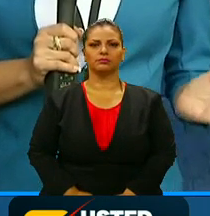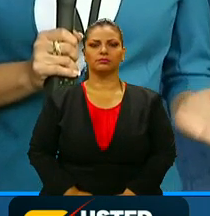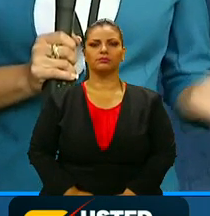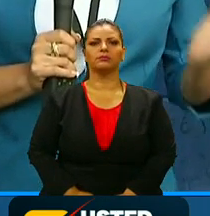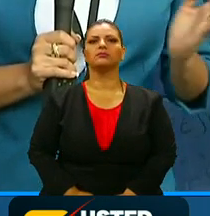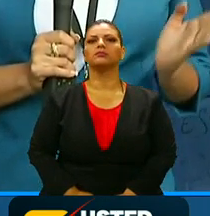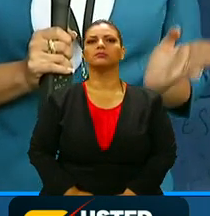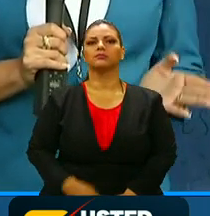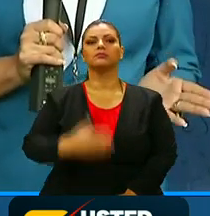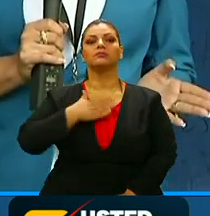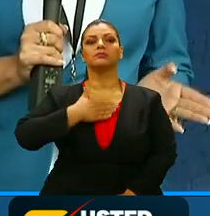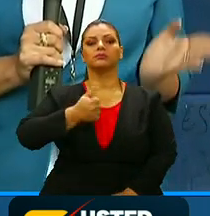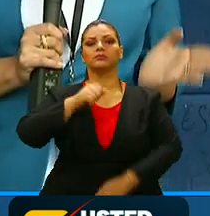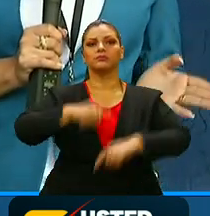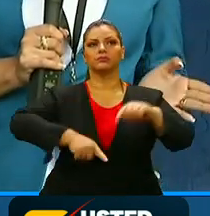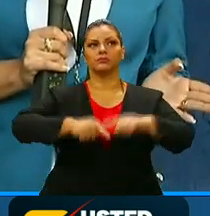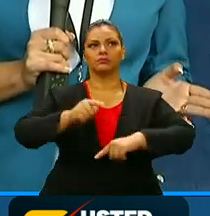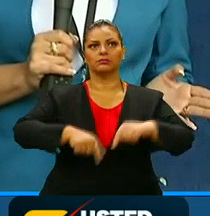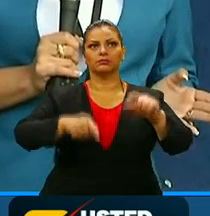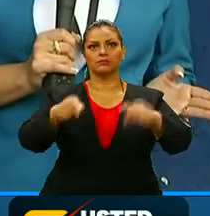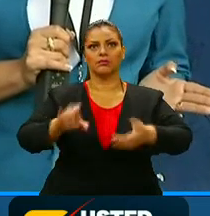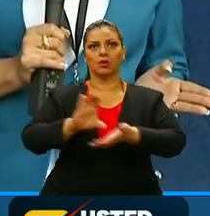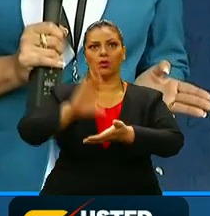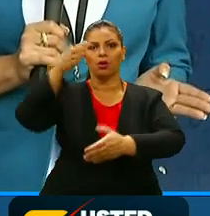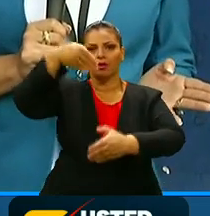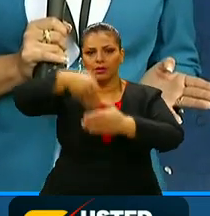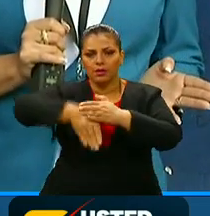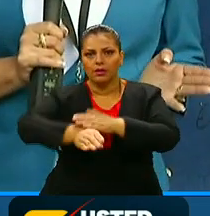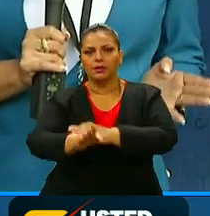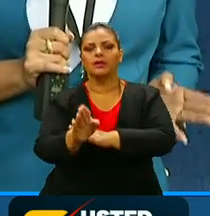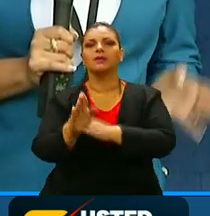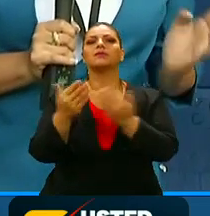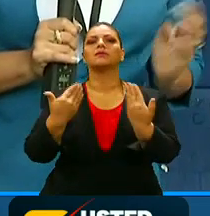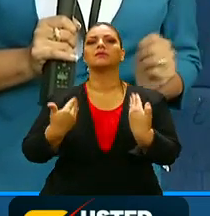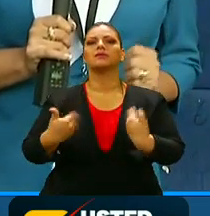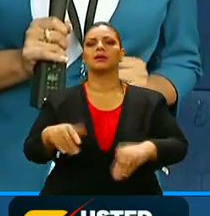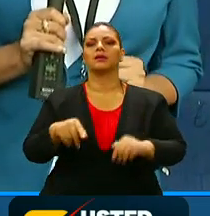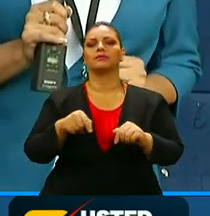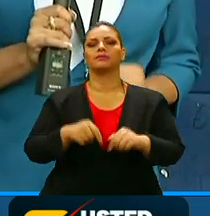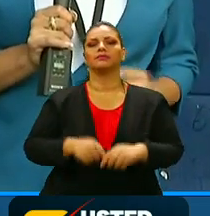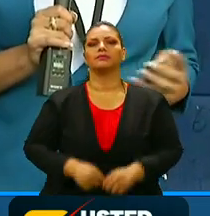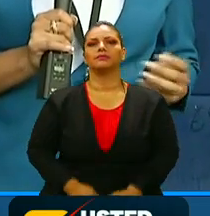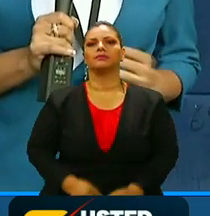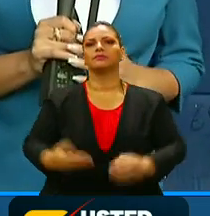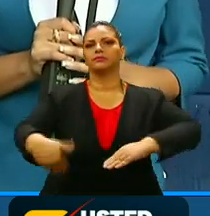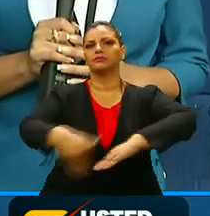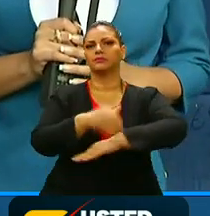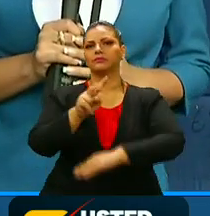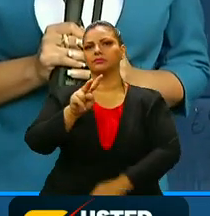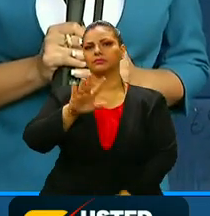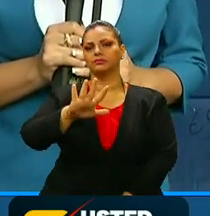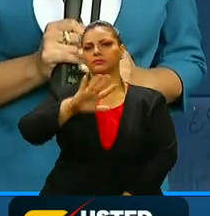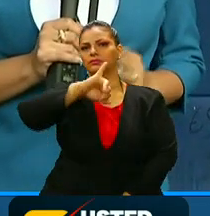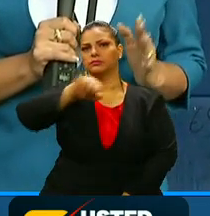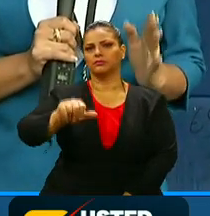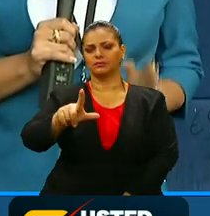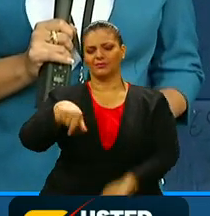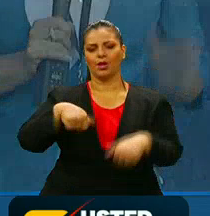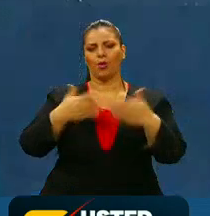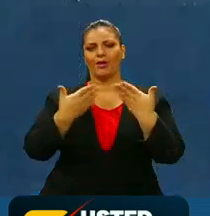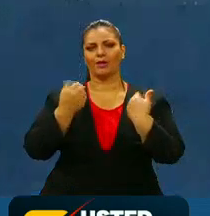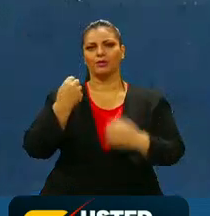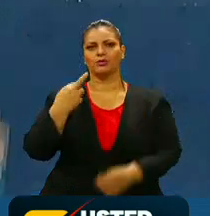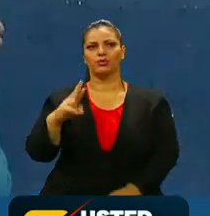Amigos televidentes, ya estamos en la parte interna de la unidad educativa José María Egas, ubicada en la avenida 25 de Julio, al sur de